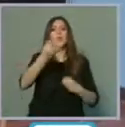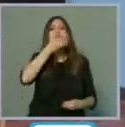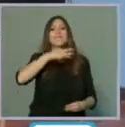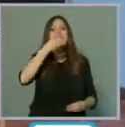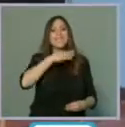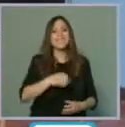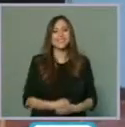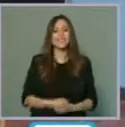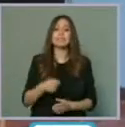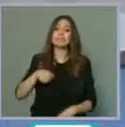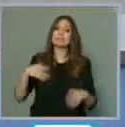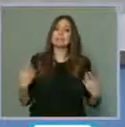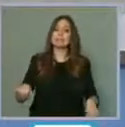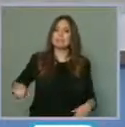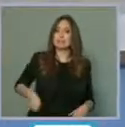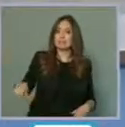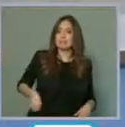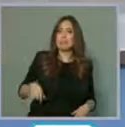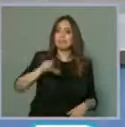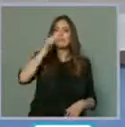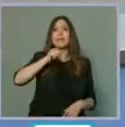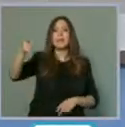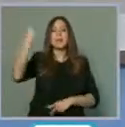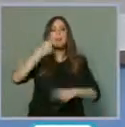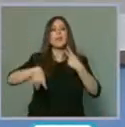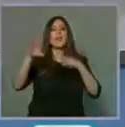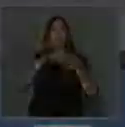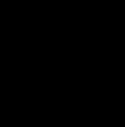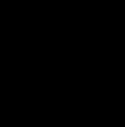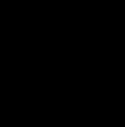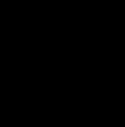todas estas fiestas que se ven muy buenas, siempre nos traen las mejores recomendaciones de lo que sucede en la CDMX.